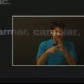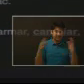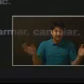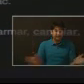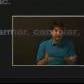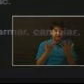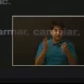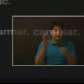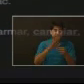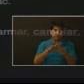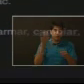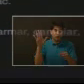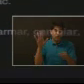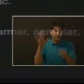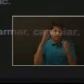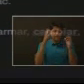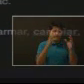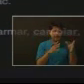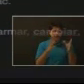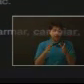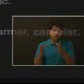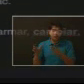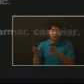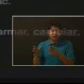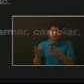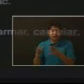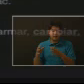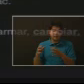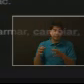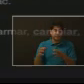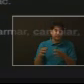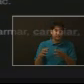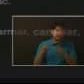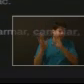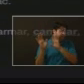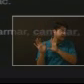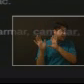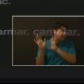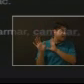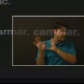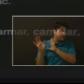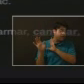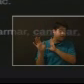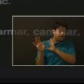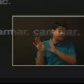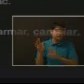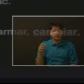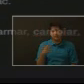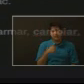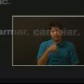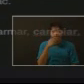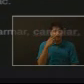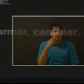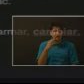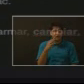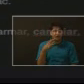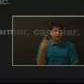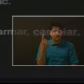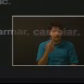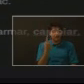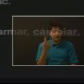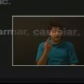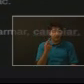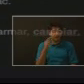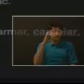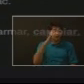Cumplir, despertar, ordenar, resistir. Me llamó la palabra, todas las dejé ahí porque